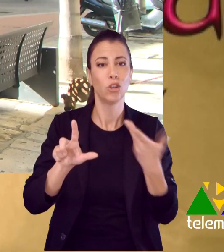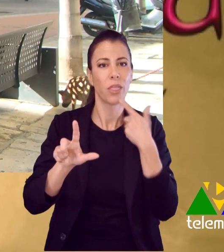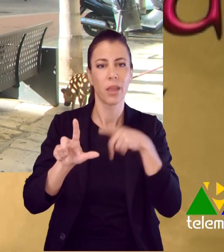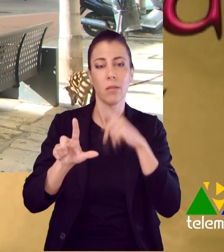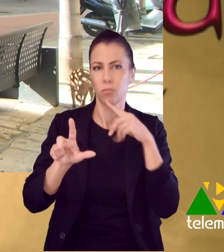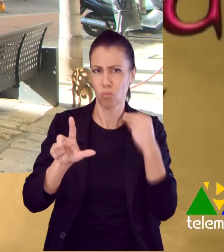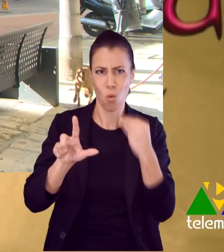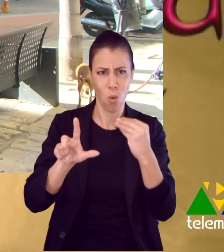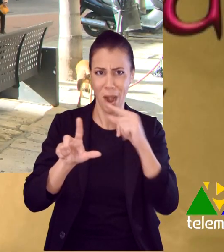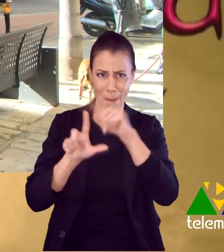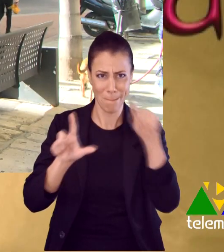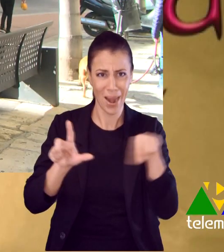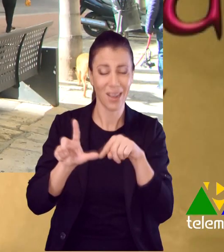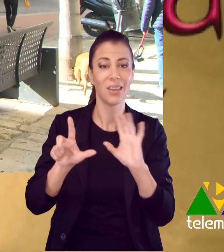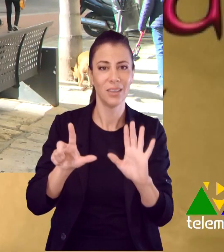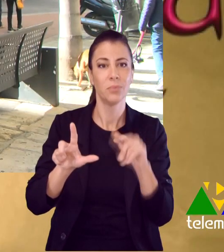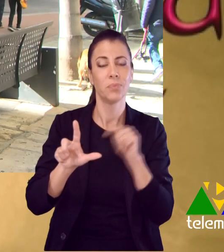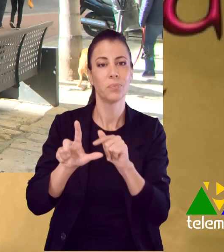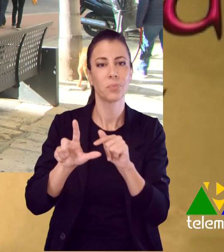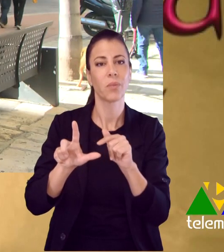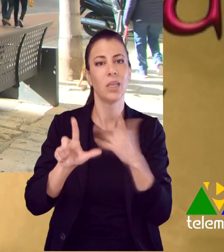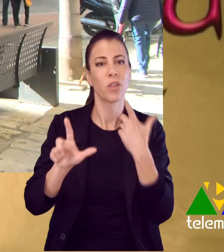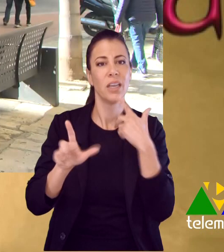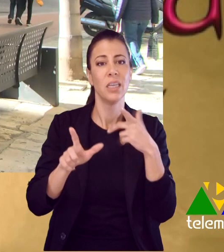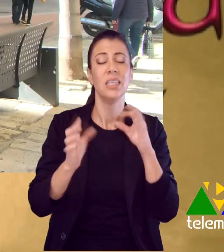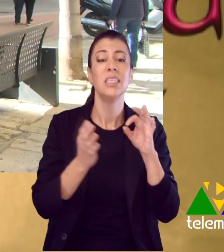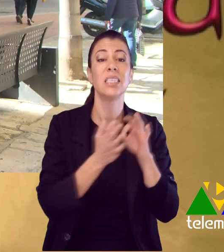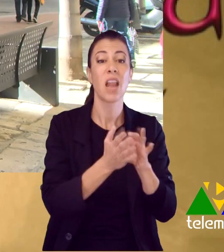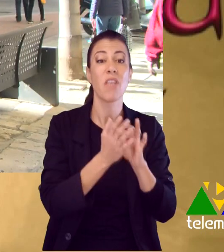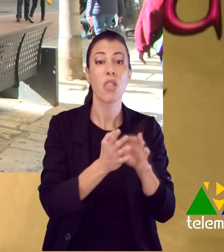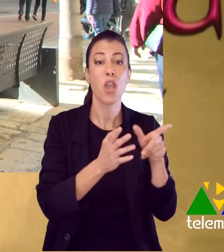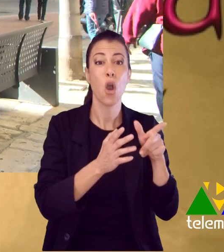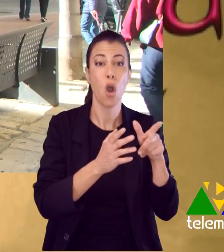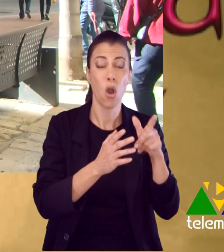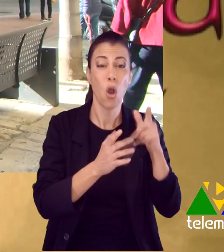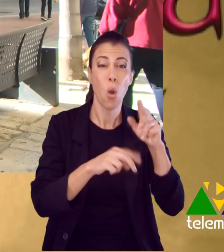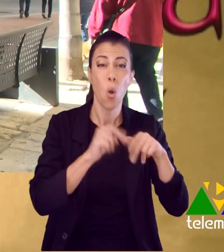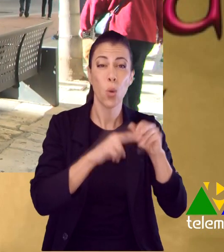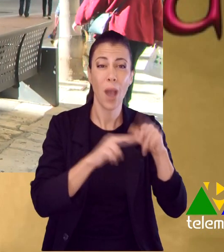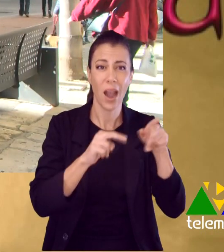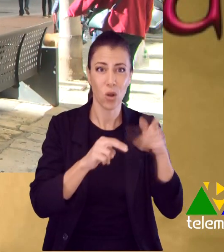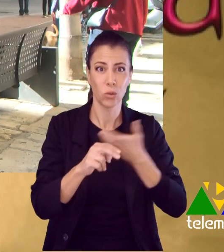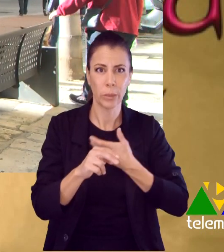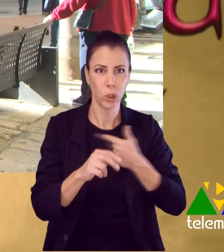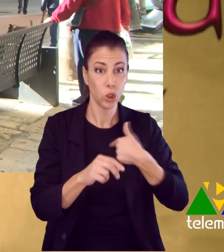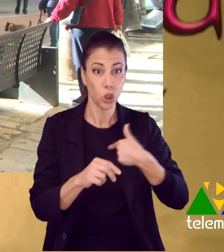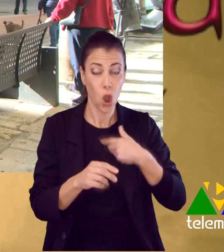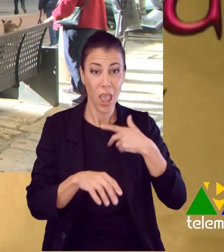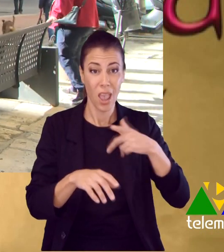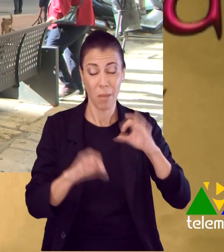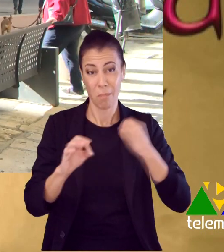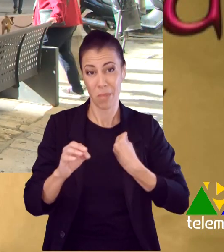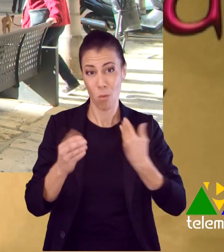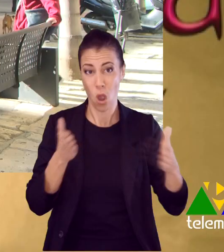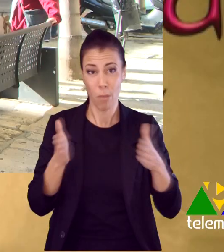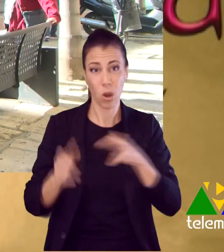muy buena. Estaba en los servicios urbanos del ayuntamiento y yo en mi época de concejal la recuperé y no tuve otro